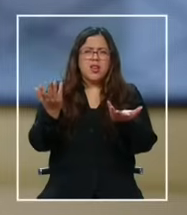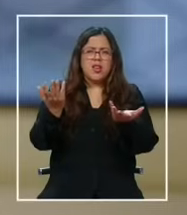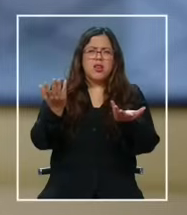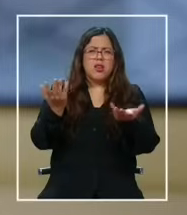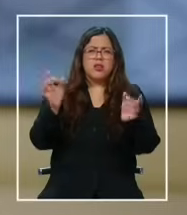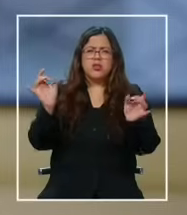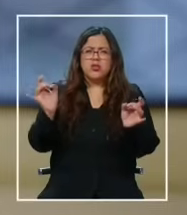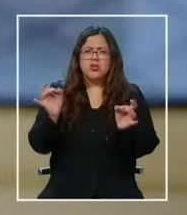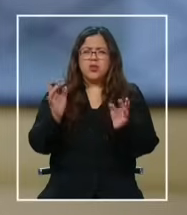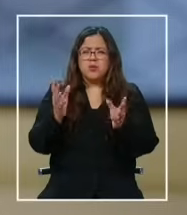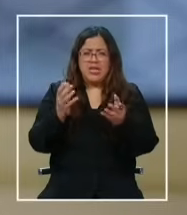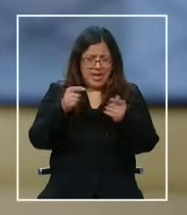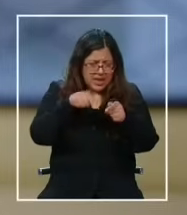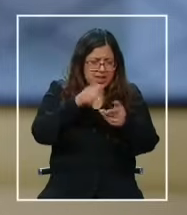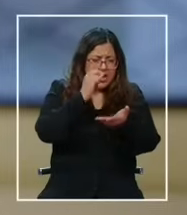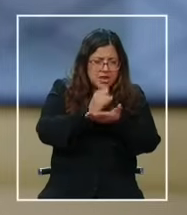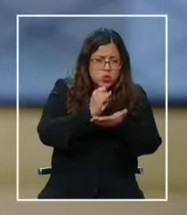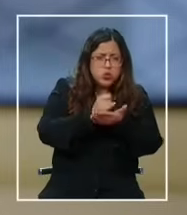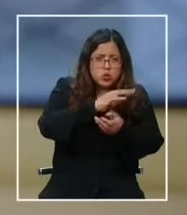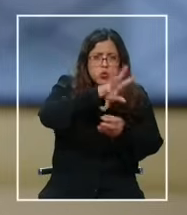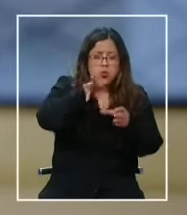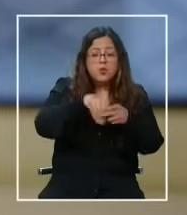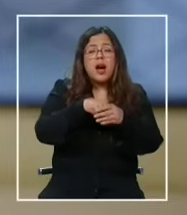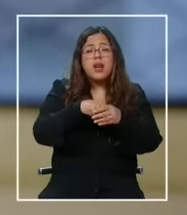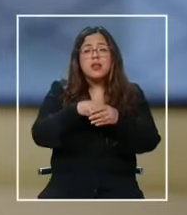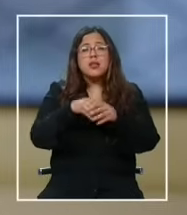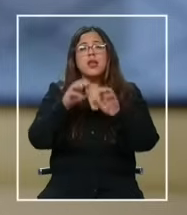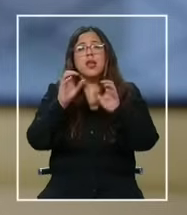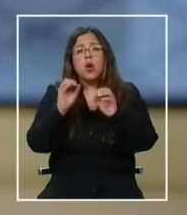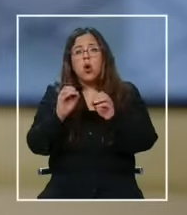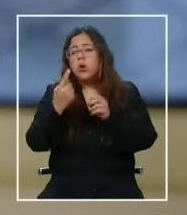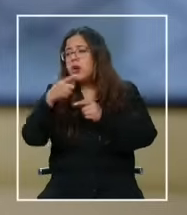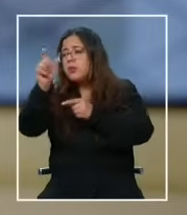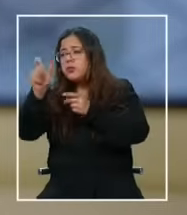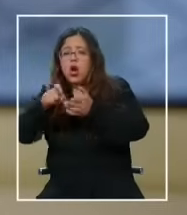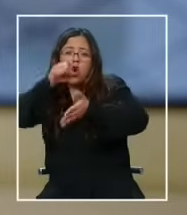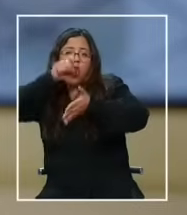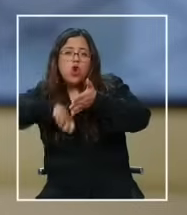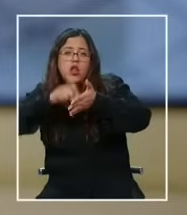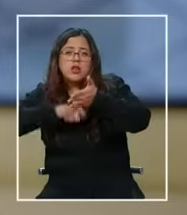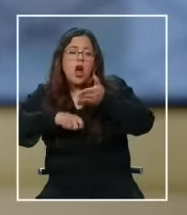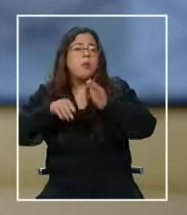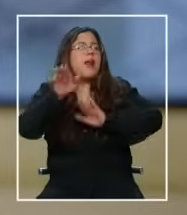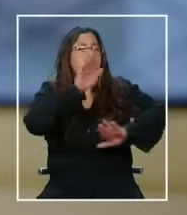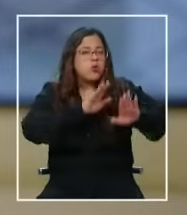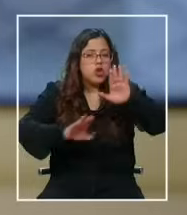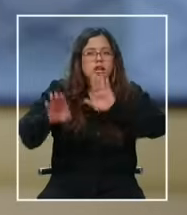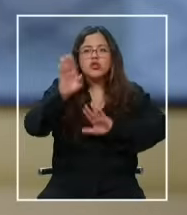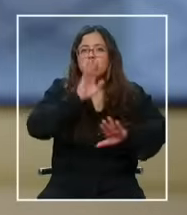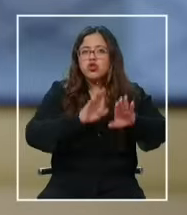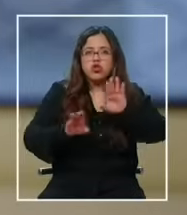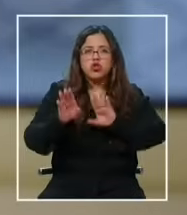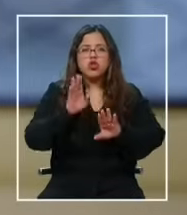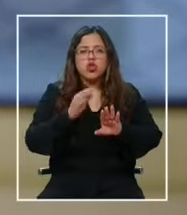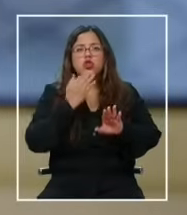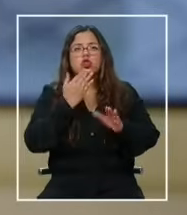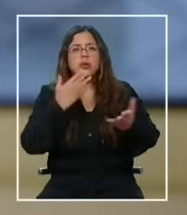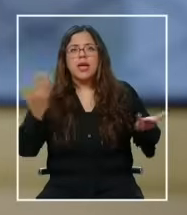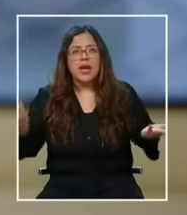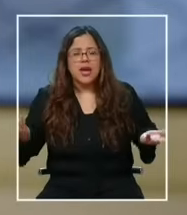eh alguien de la propia institución además o alguien está contratado para la protección y para la